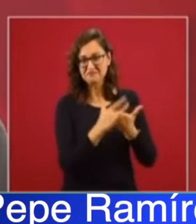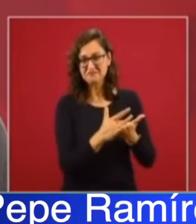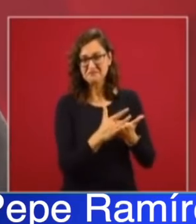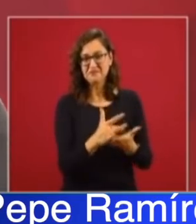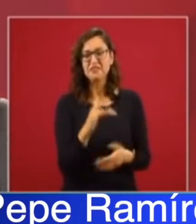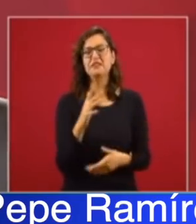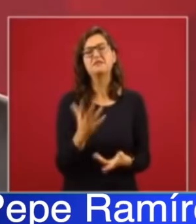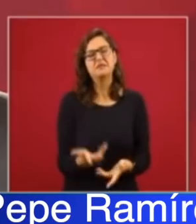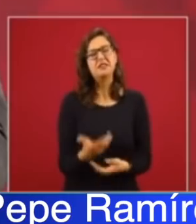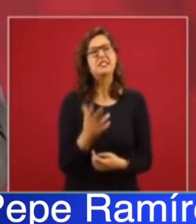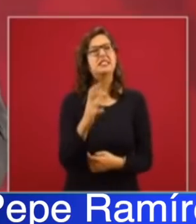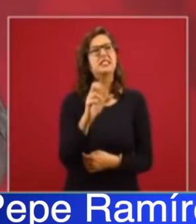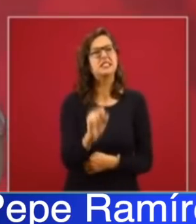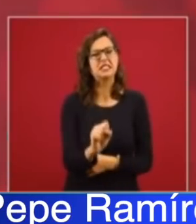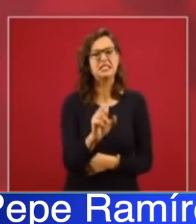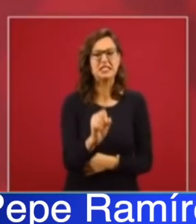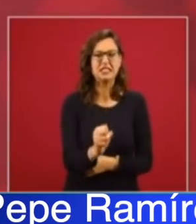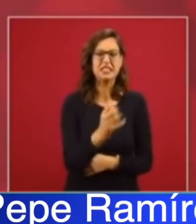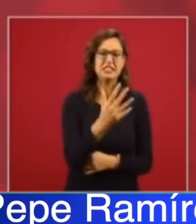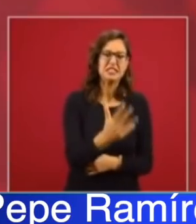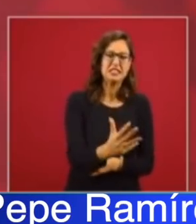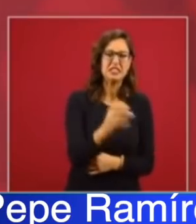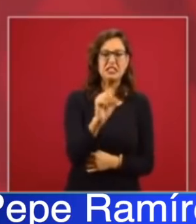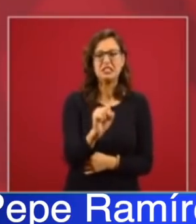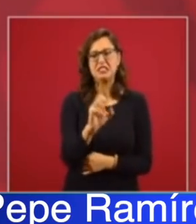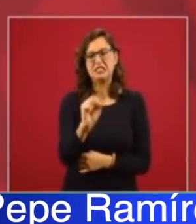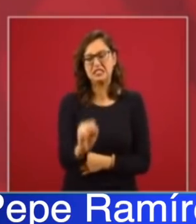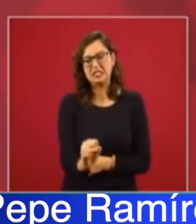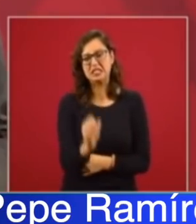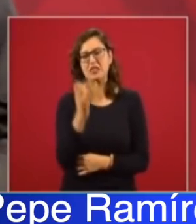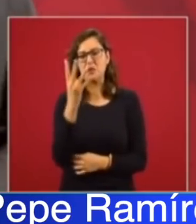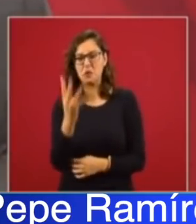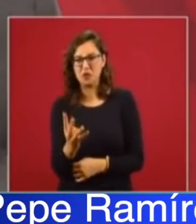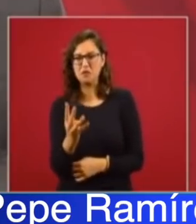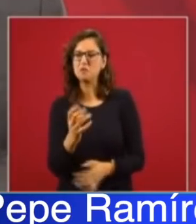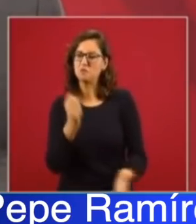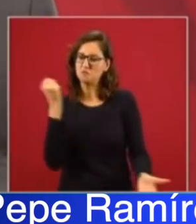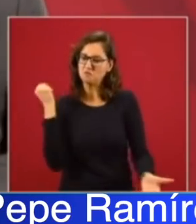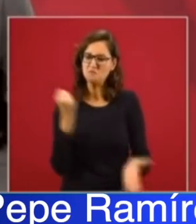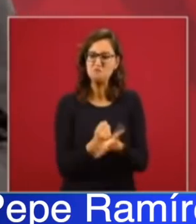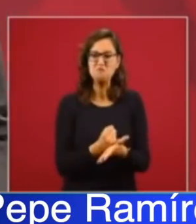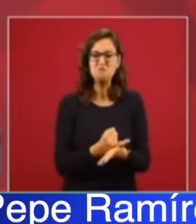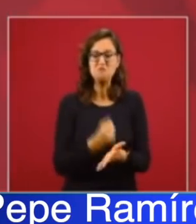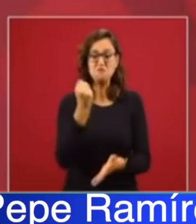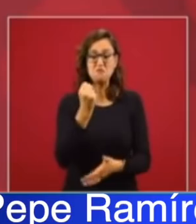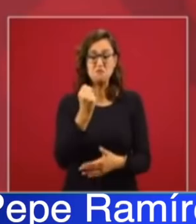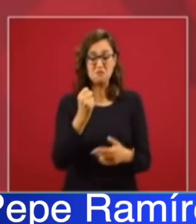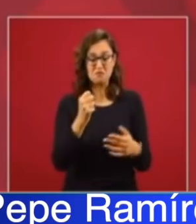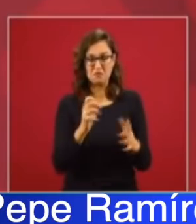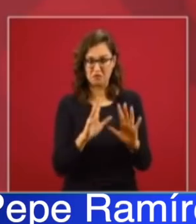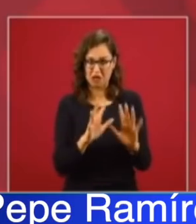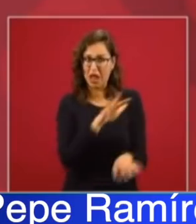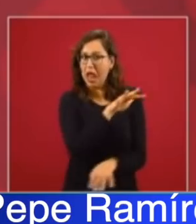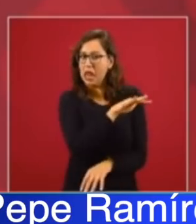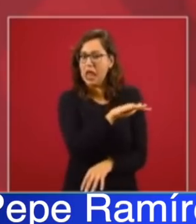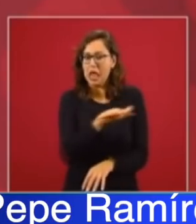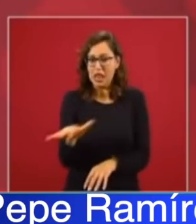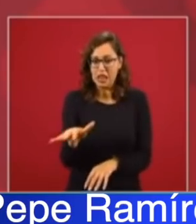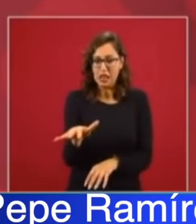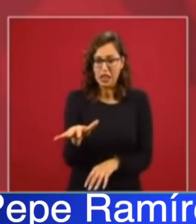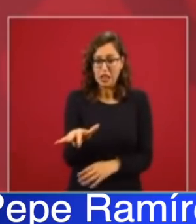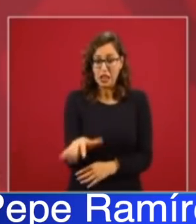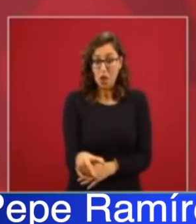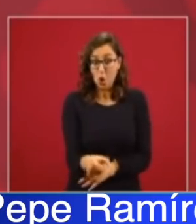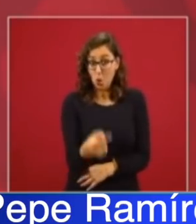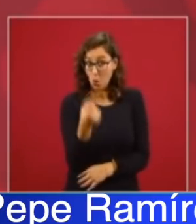65, 64 de aprobación, Y a la pregunta,